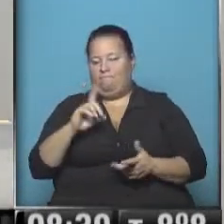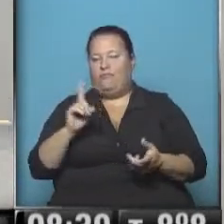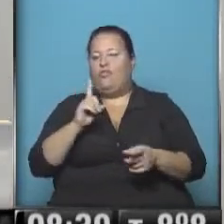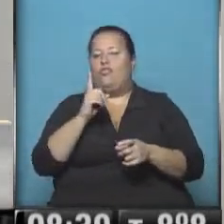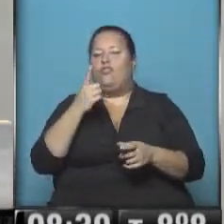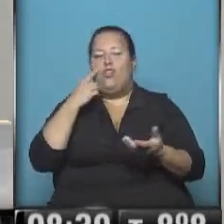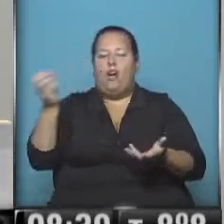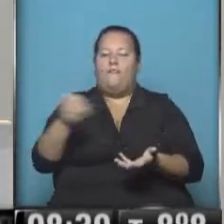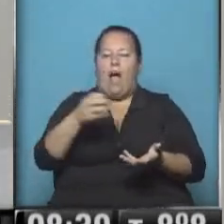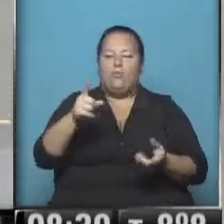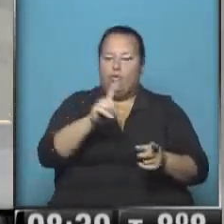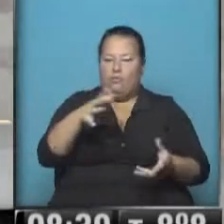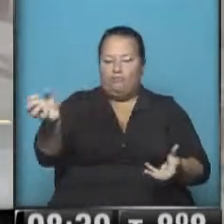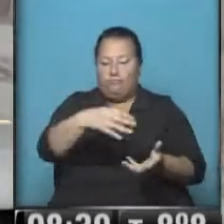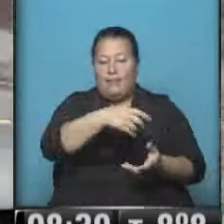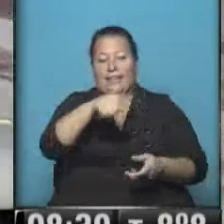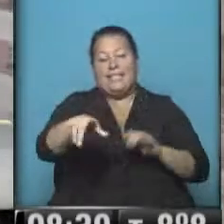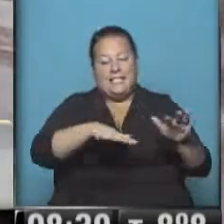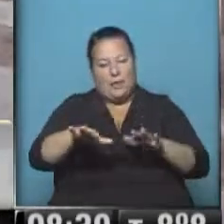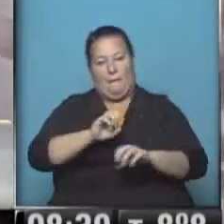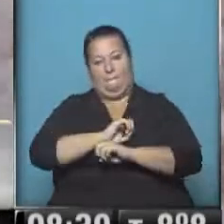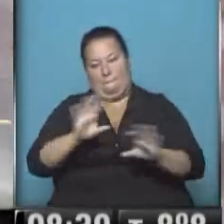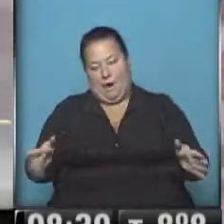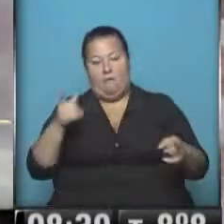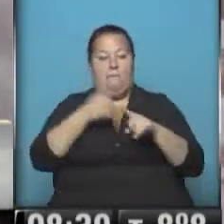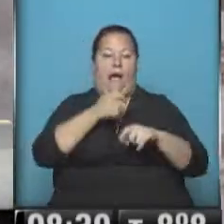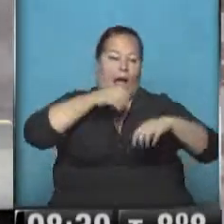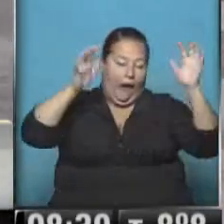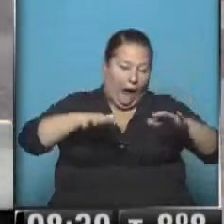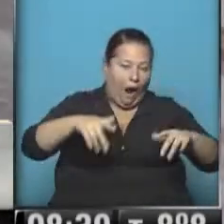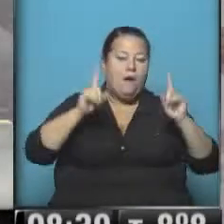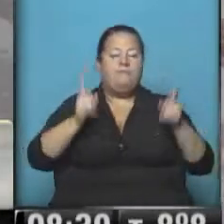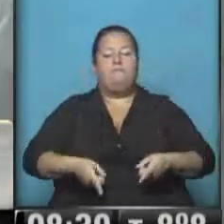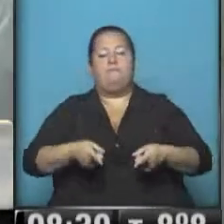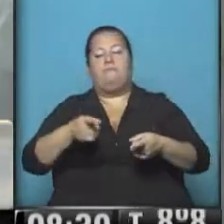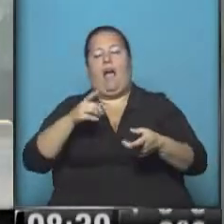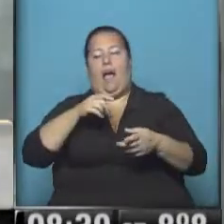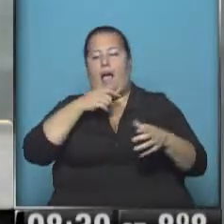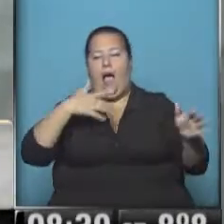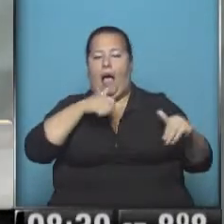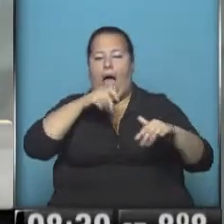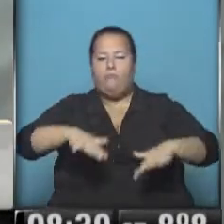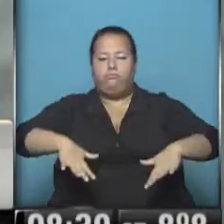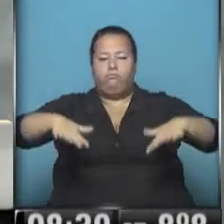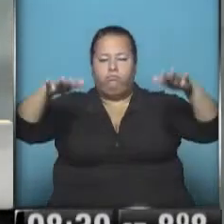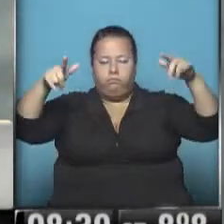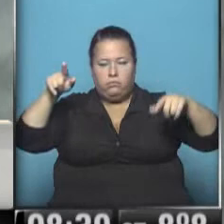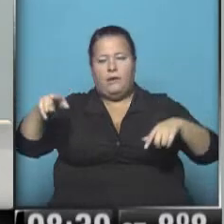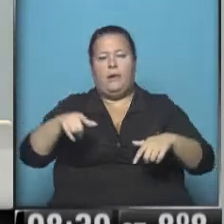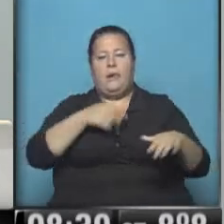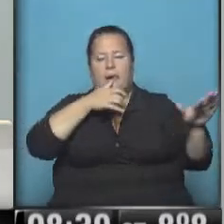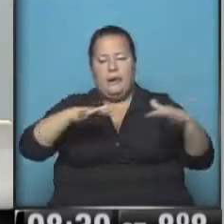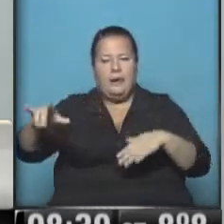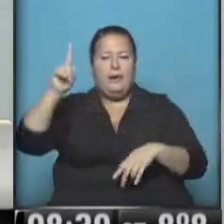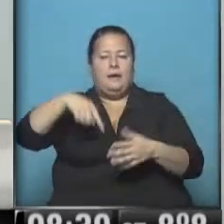no se está haciendo la recolección de residuos, lo cual esta situación agrava, más el agua caída, más la situación de la marea alta que